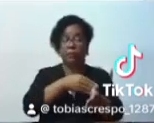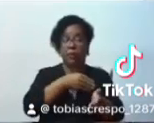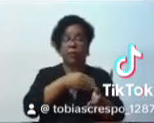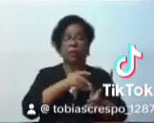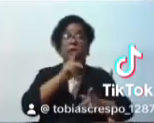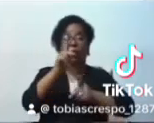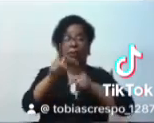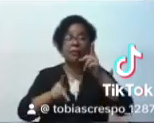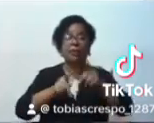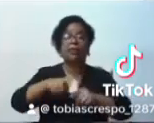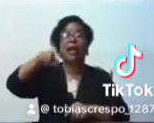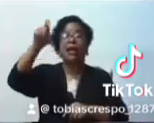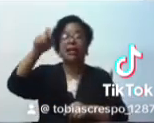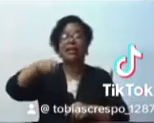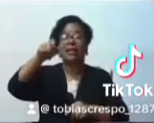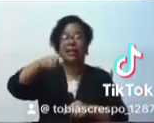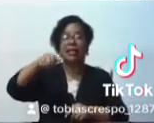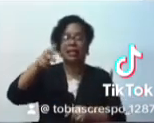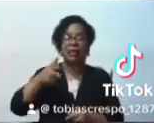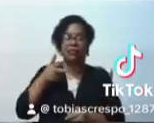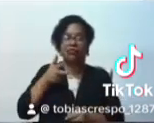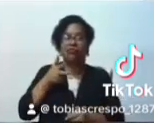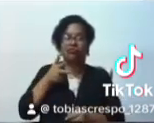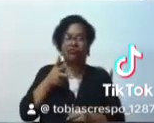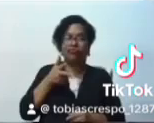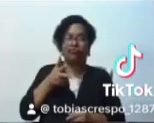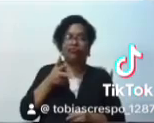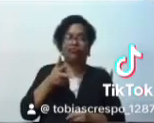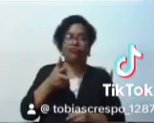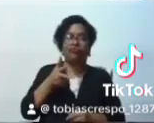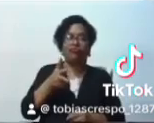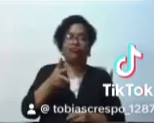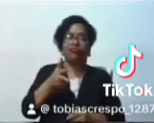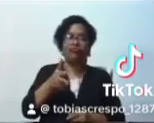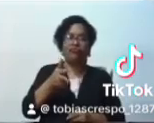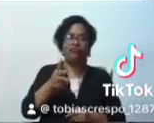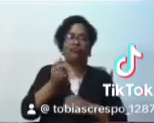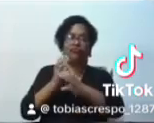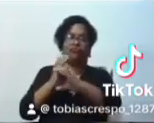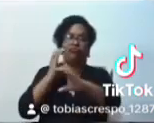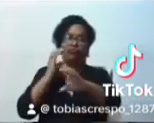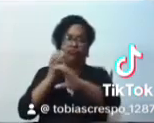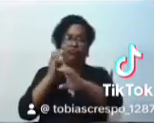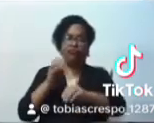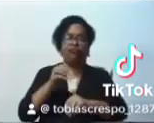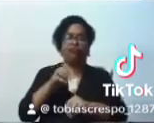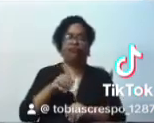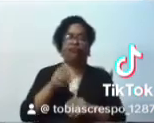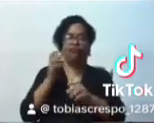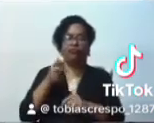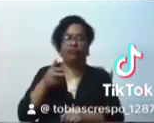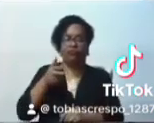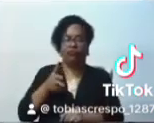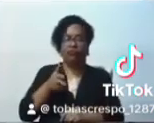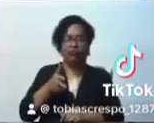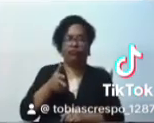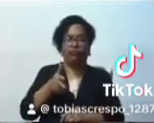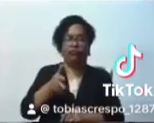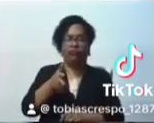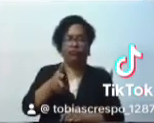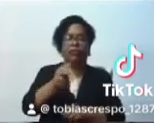necesitan transportarse de manera segura, de manera digna a sus centros de estudio. Pero